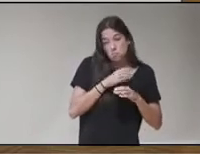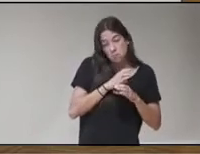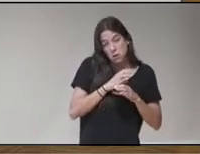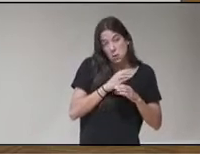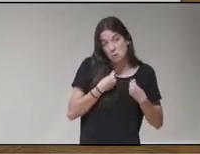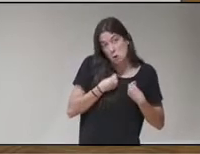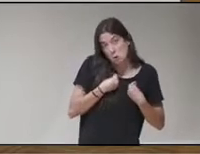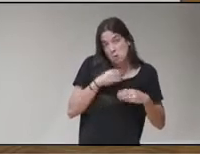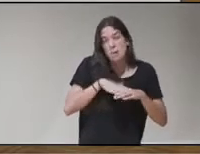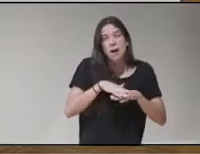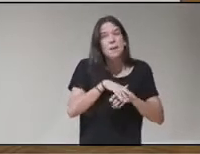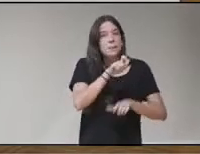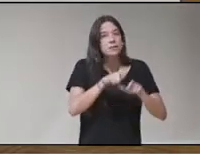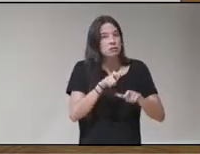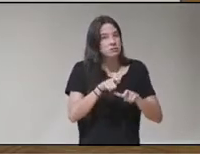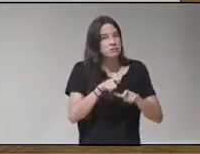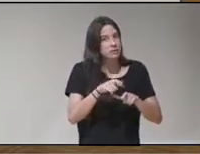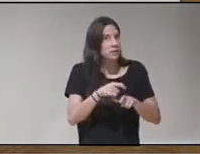Por lo tanto,